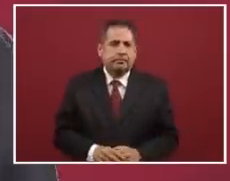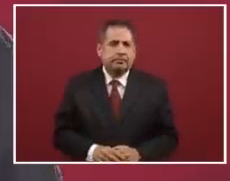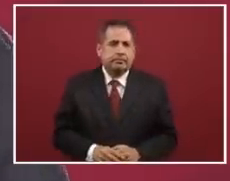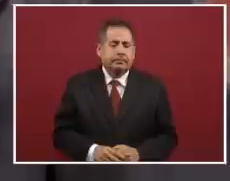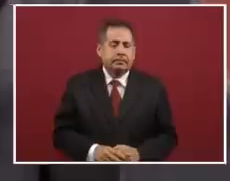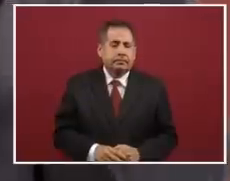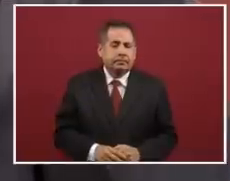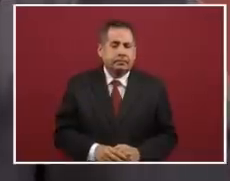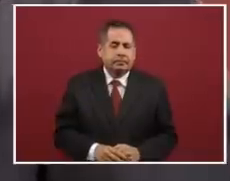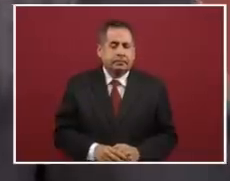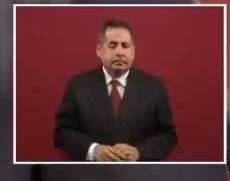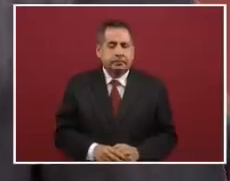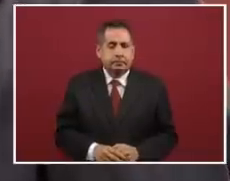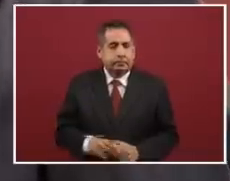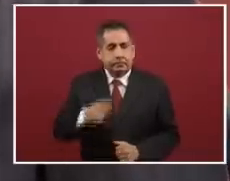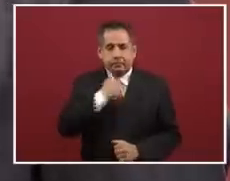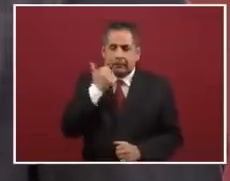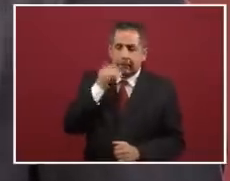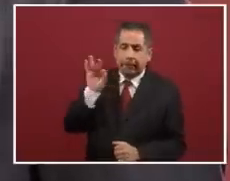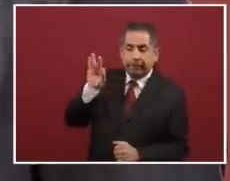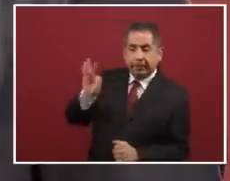Que no nos cuquen,